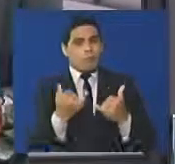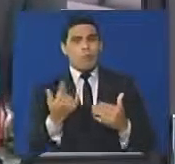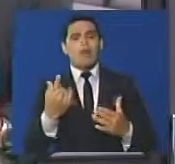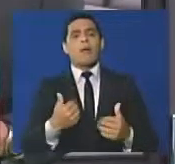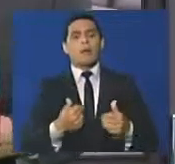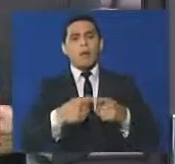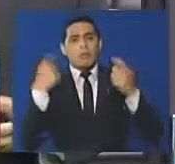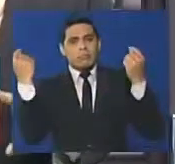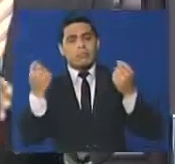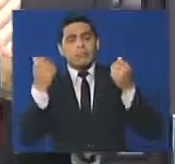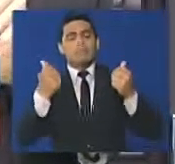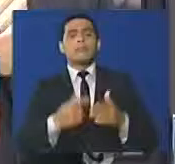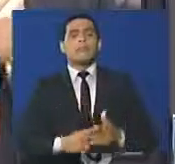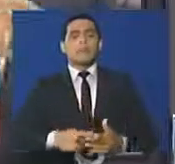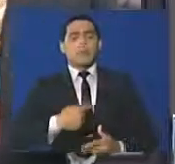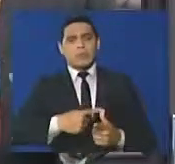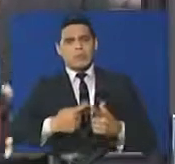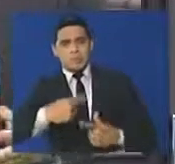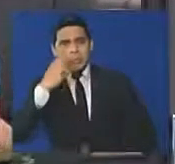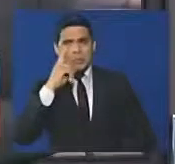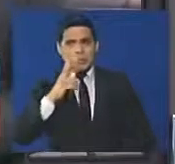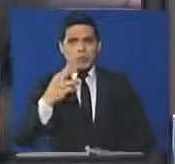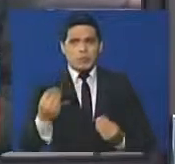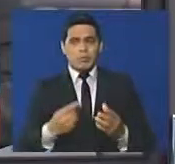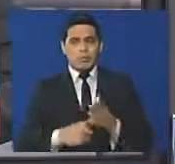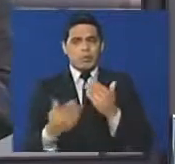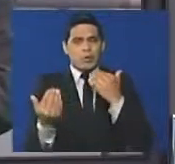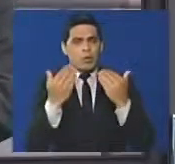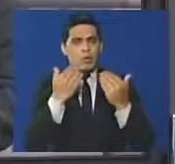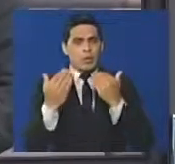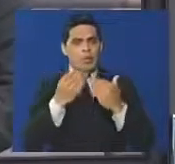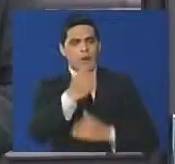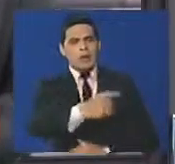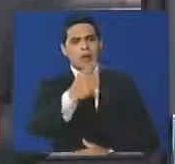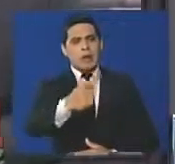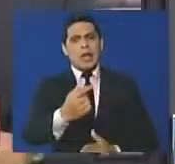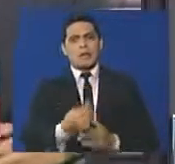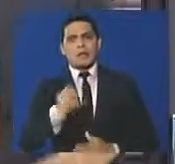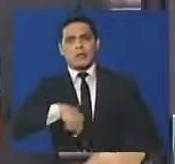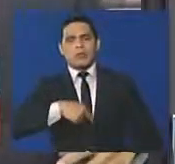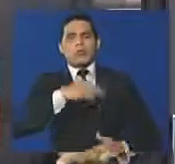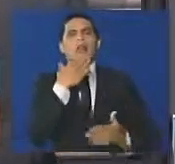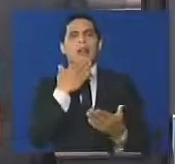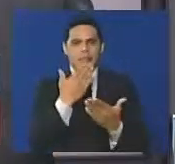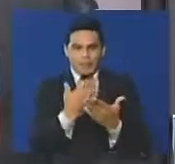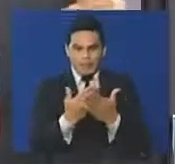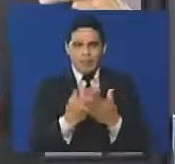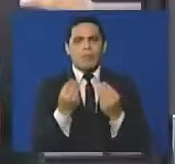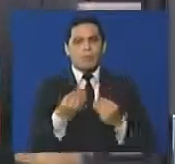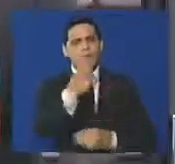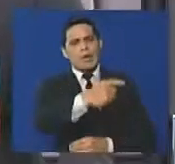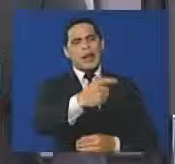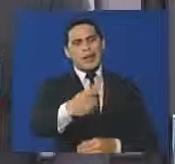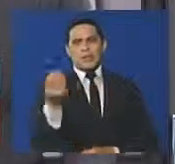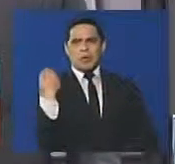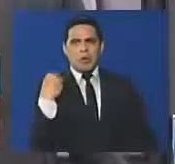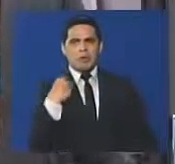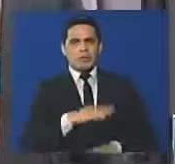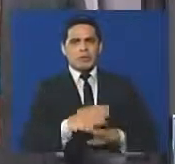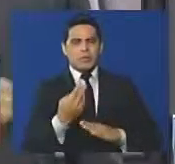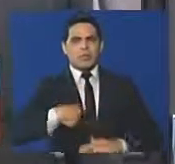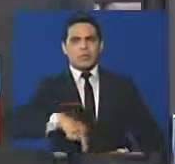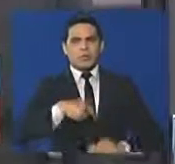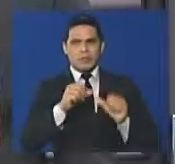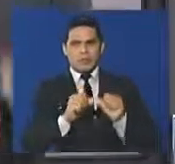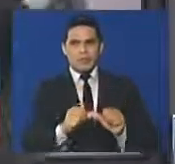que ha sido eje de diversos comentarios, la cual agradecemos porque eso nos ayuda a seguir aprendiendo